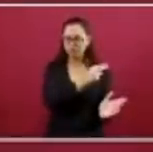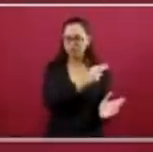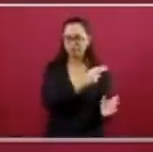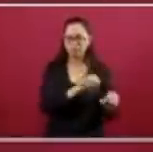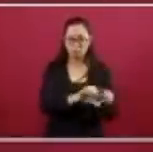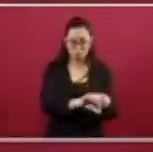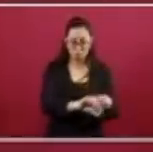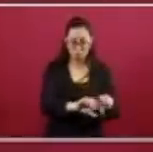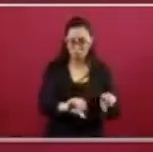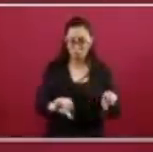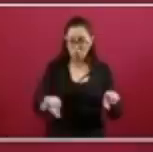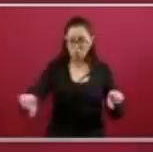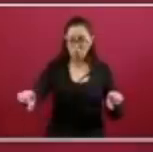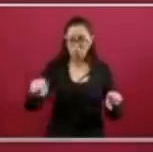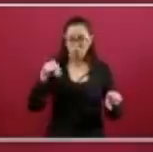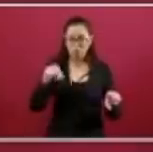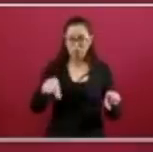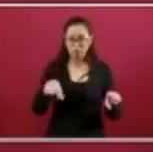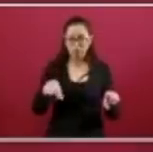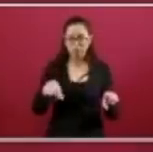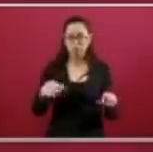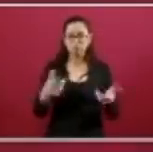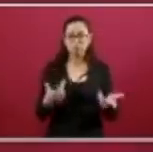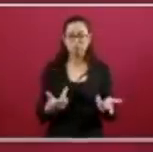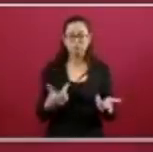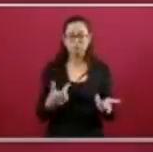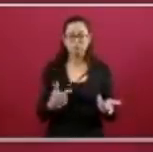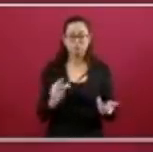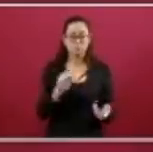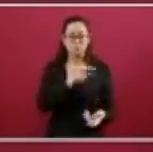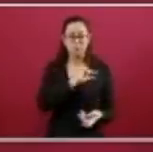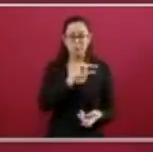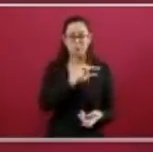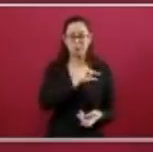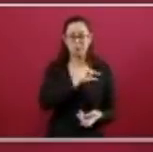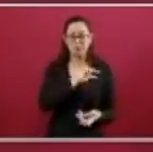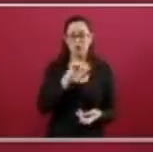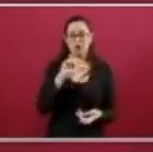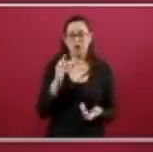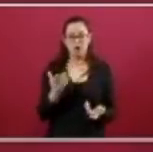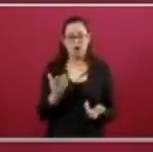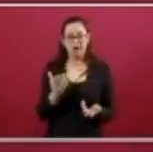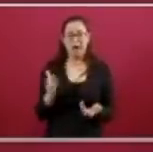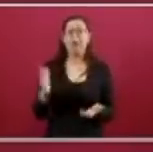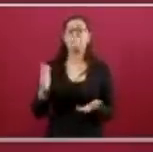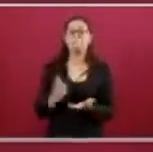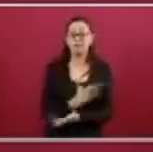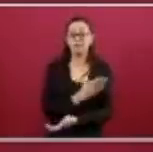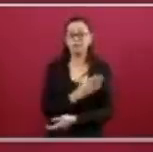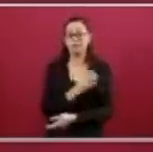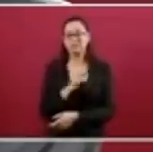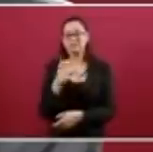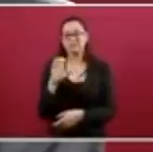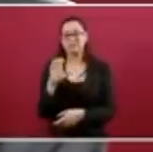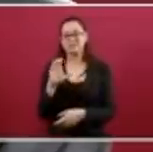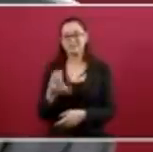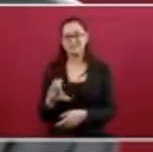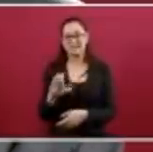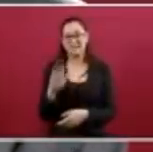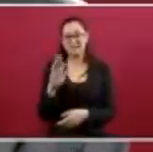ductos, la Comisión Federal de Electricidad es la